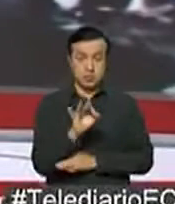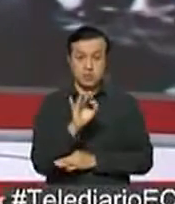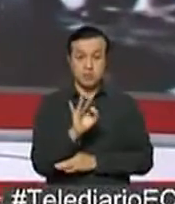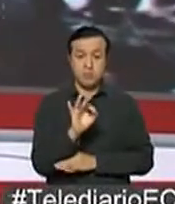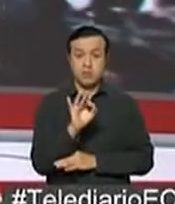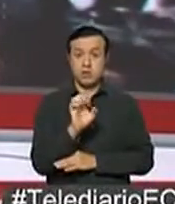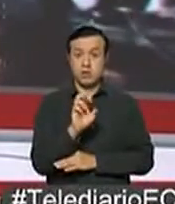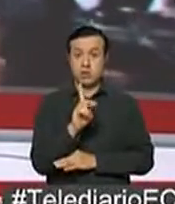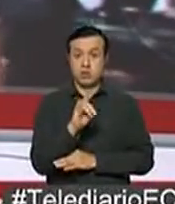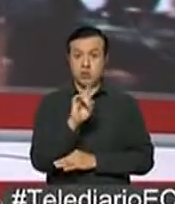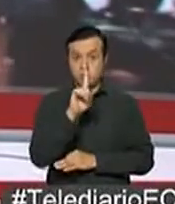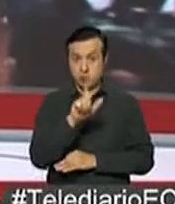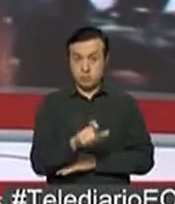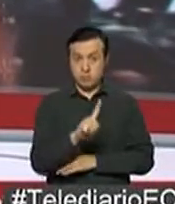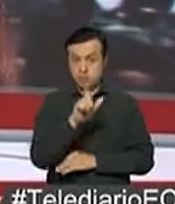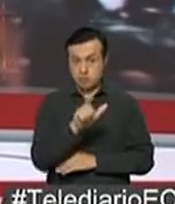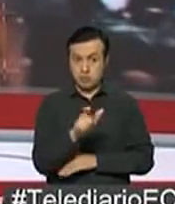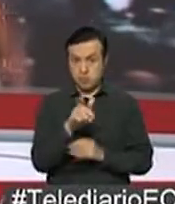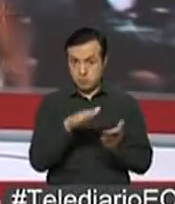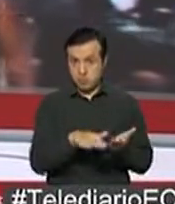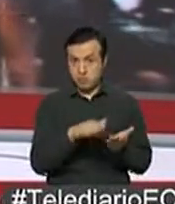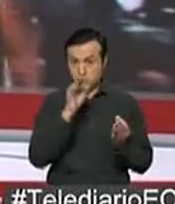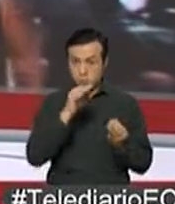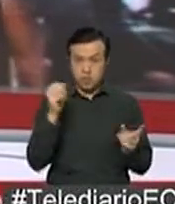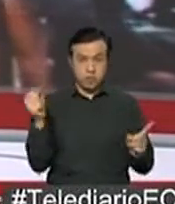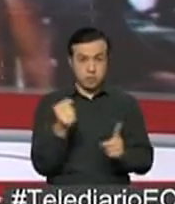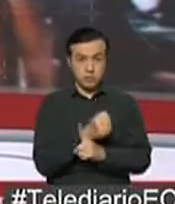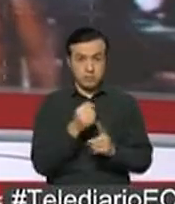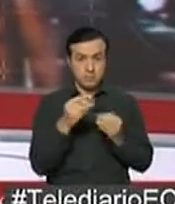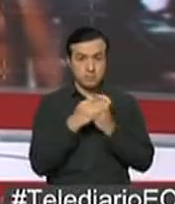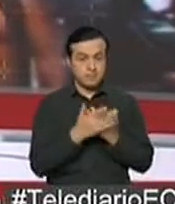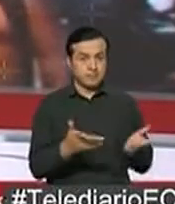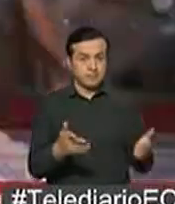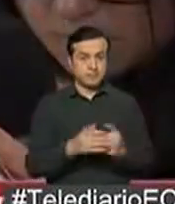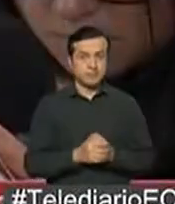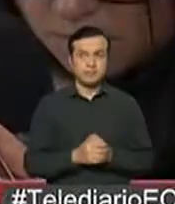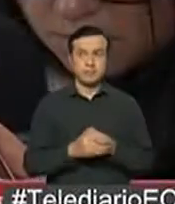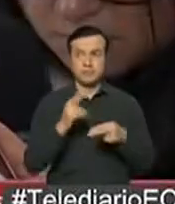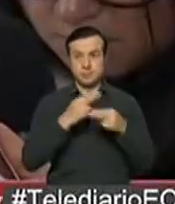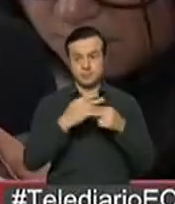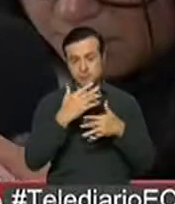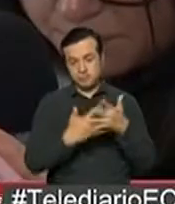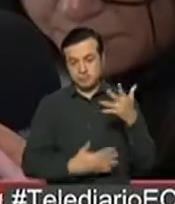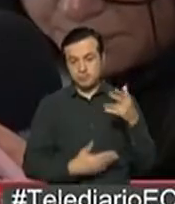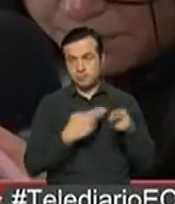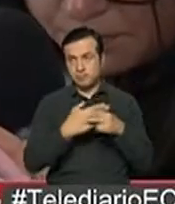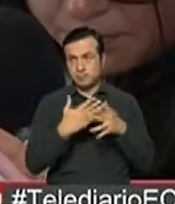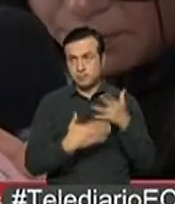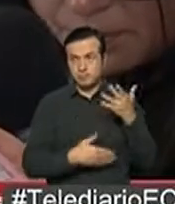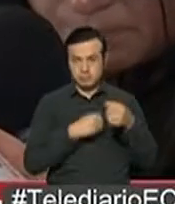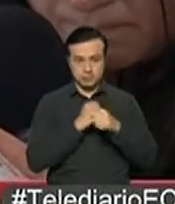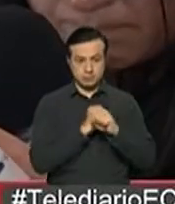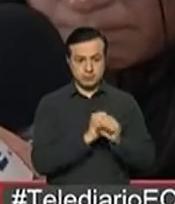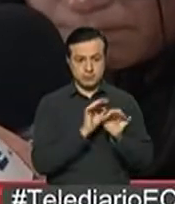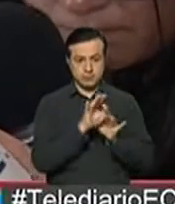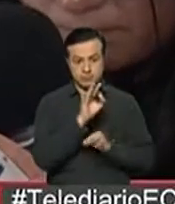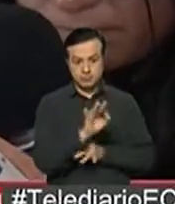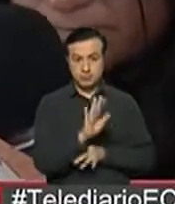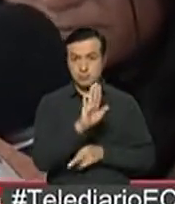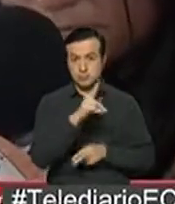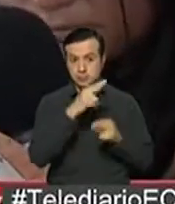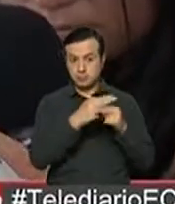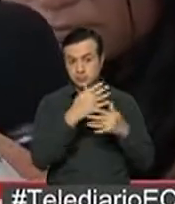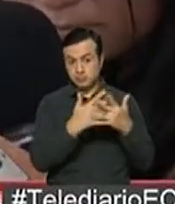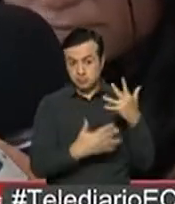sobre la muerte de una persona en los días de violencia la lista que había publicado la defensoría en esa lista